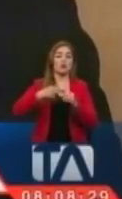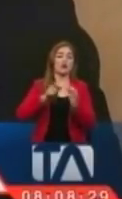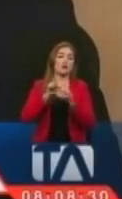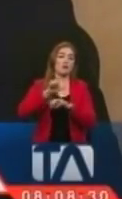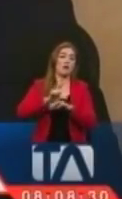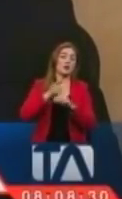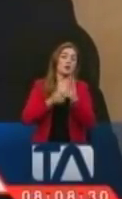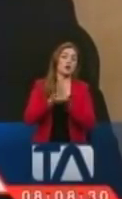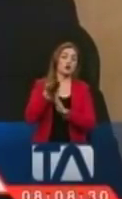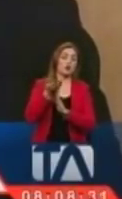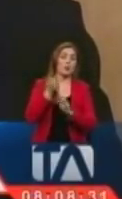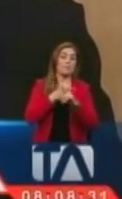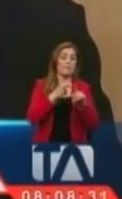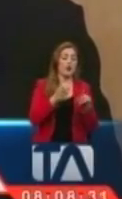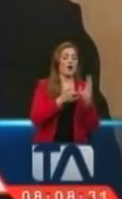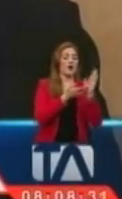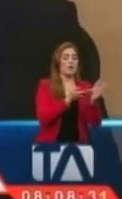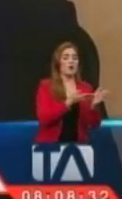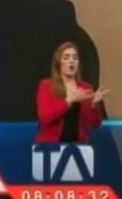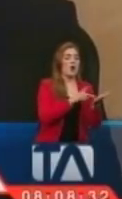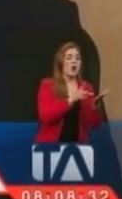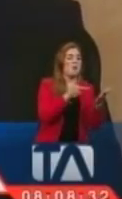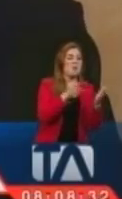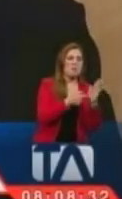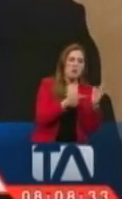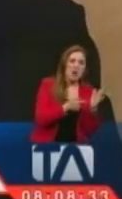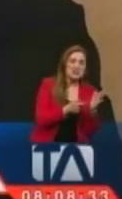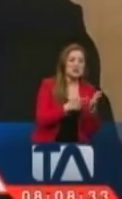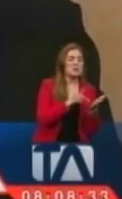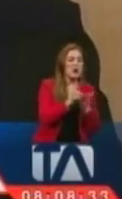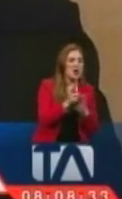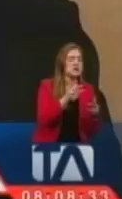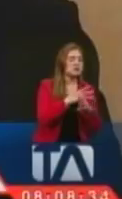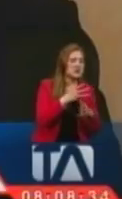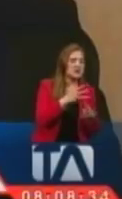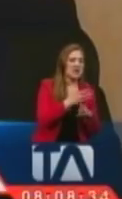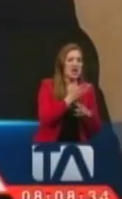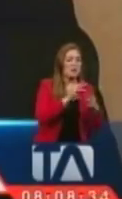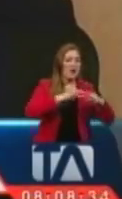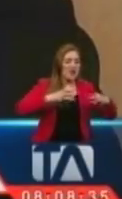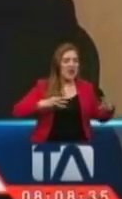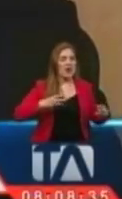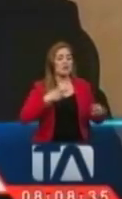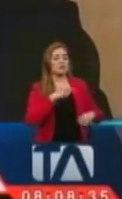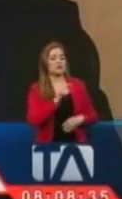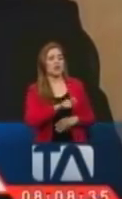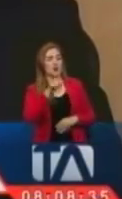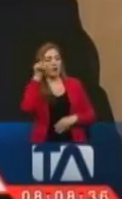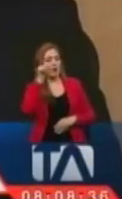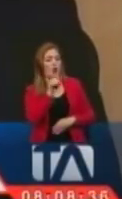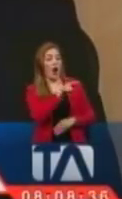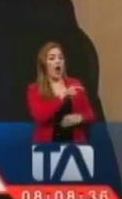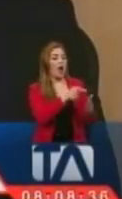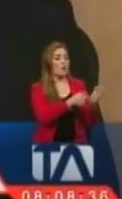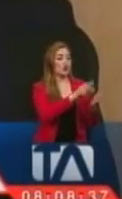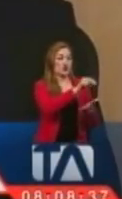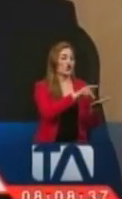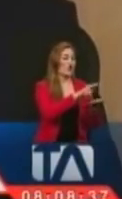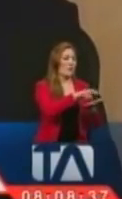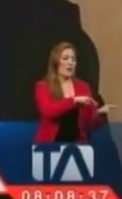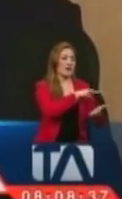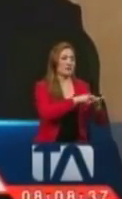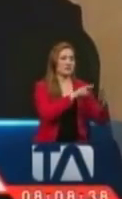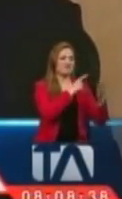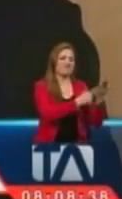aranceles que se pagan a insumos materias primas que encarecen la producción de esos sectores reduciendo tramitología hay que analizar